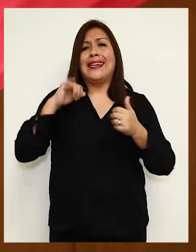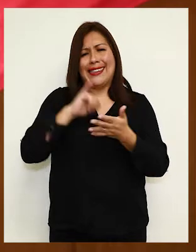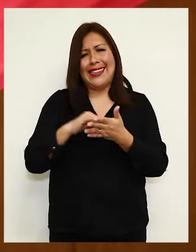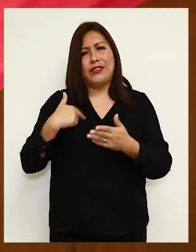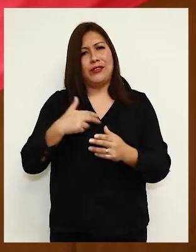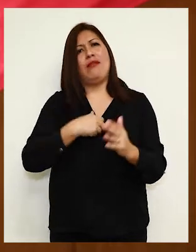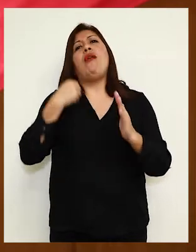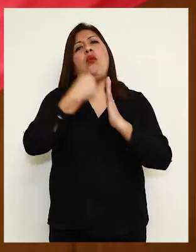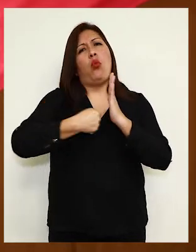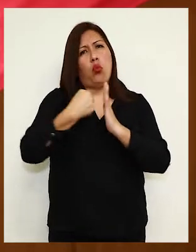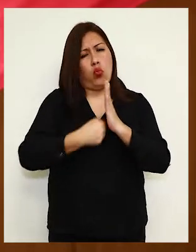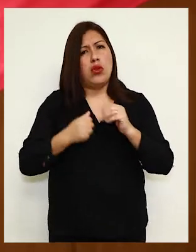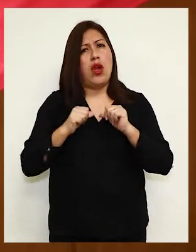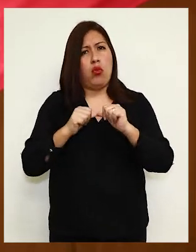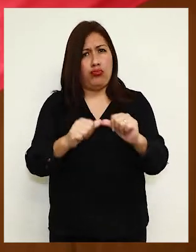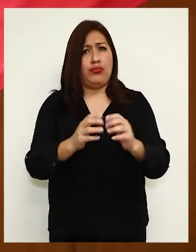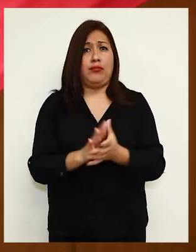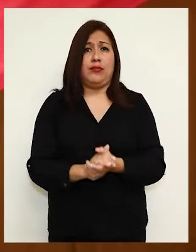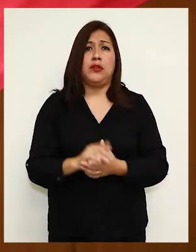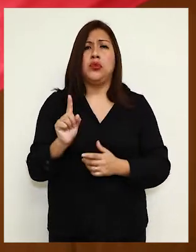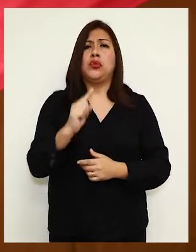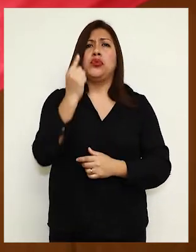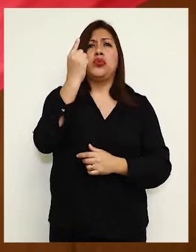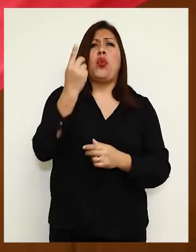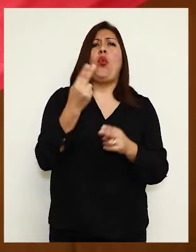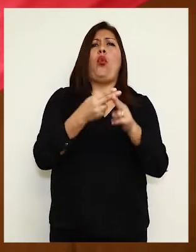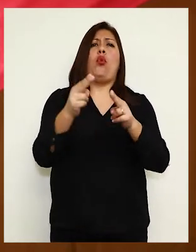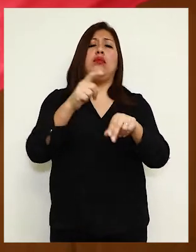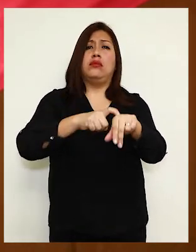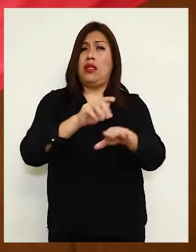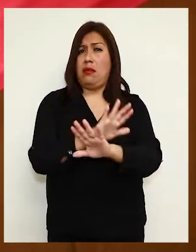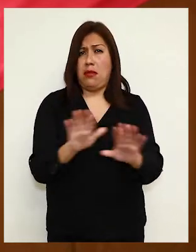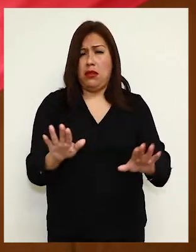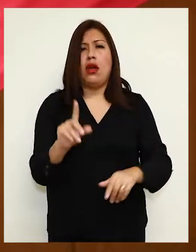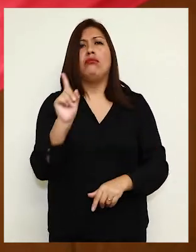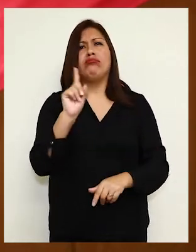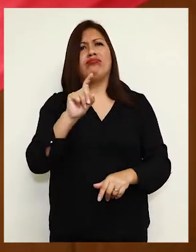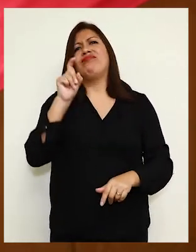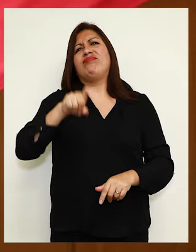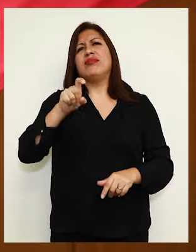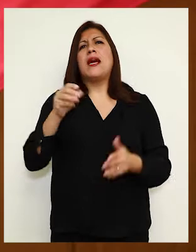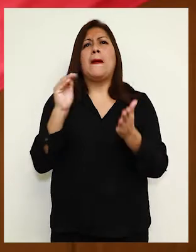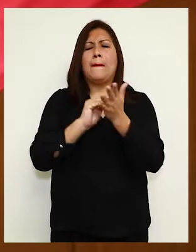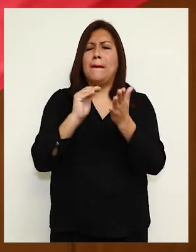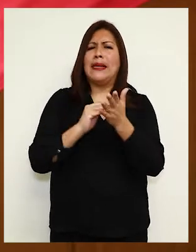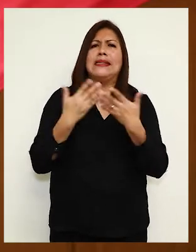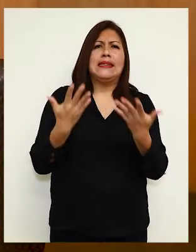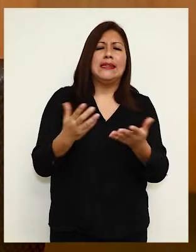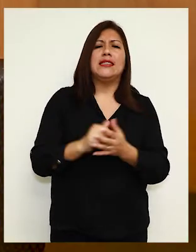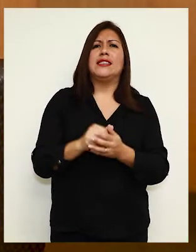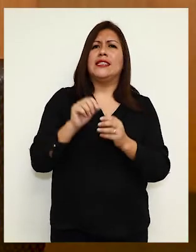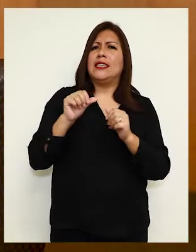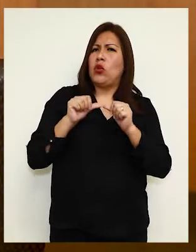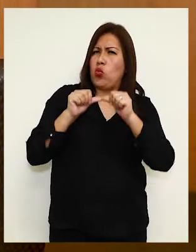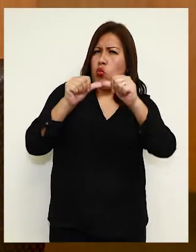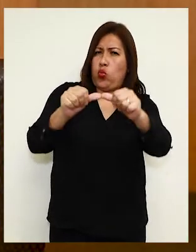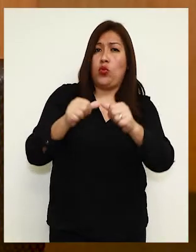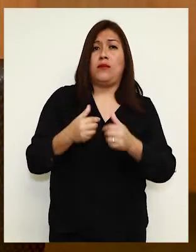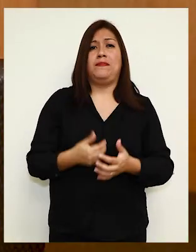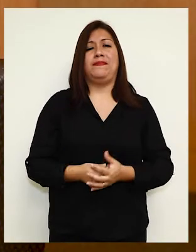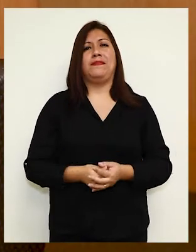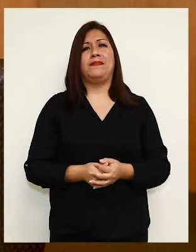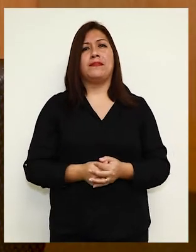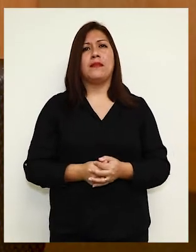estamos atendiendo solo el corto plazo, sino el mediano y principalmente el largo plazo. Creo que sin ánimo